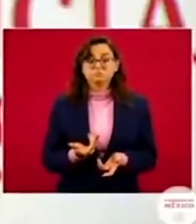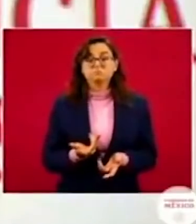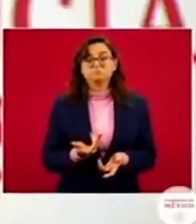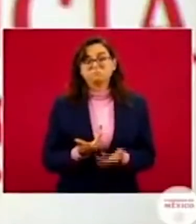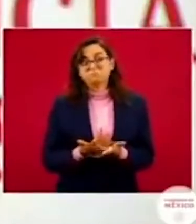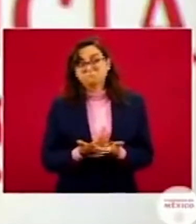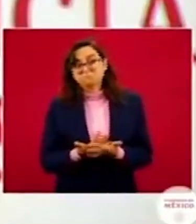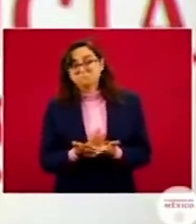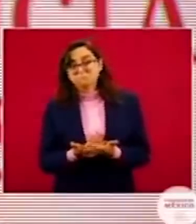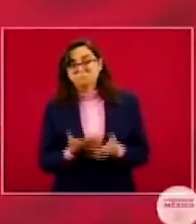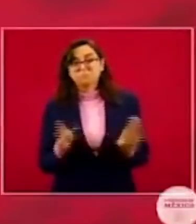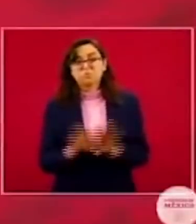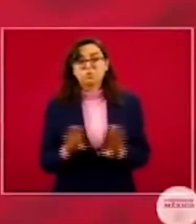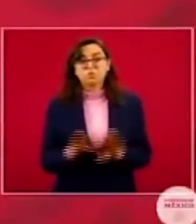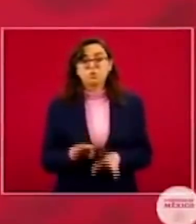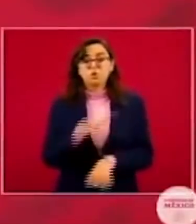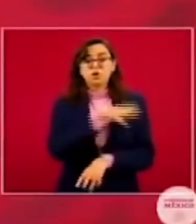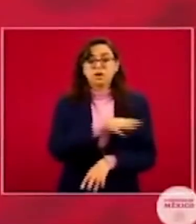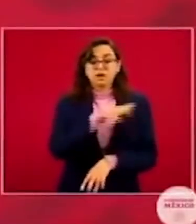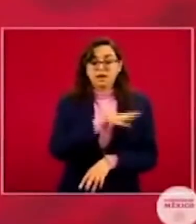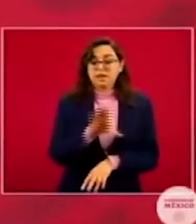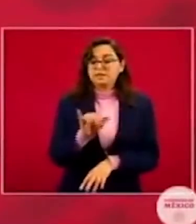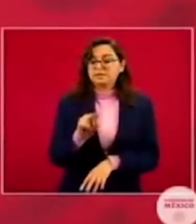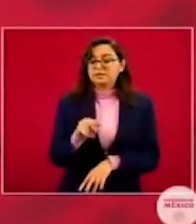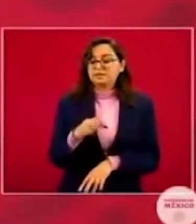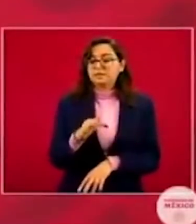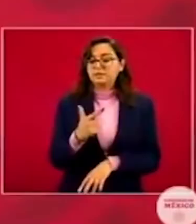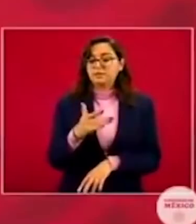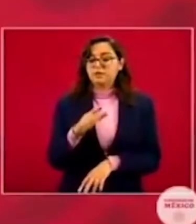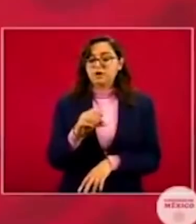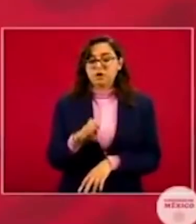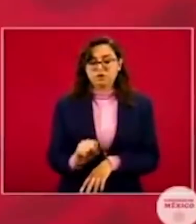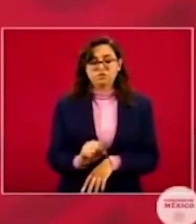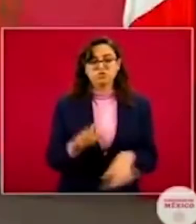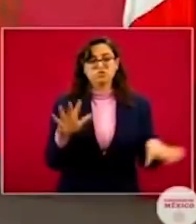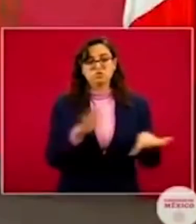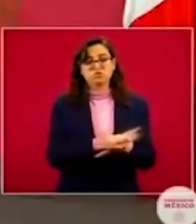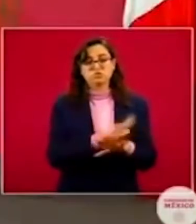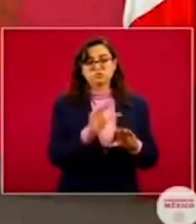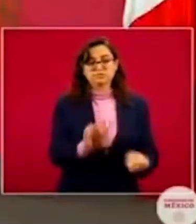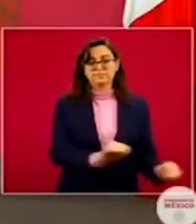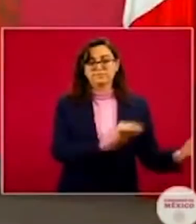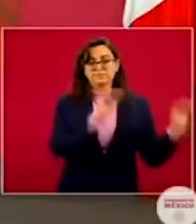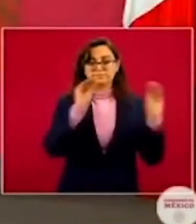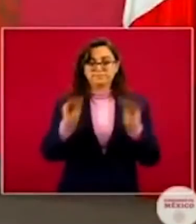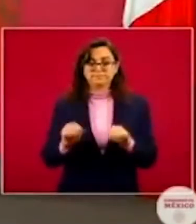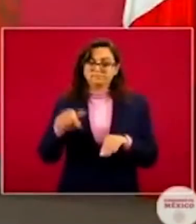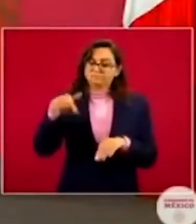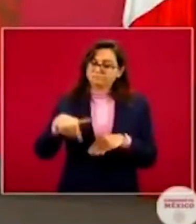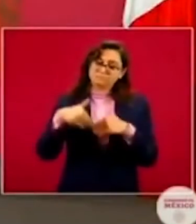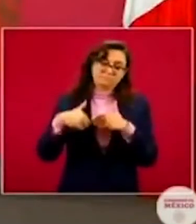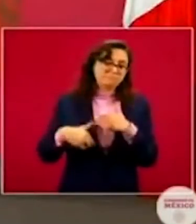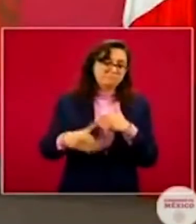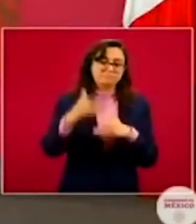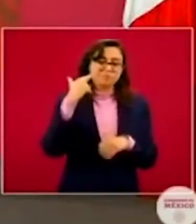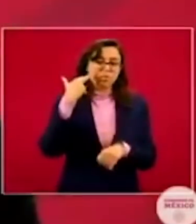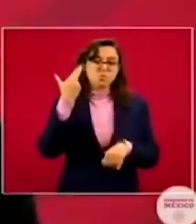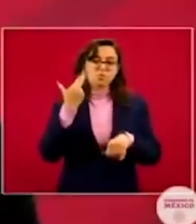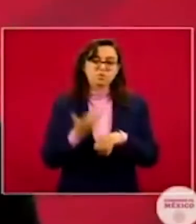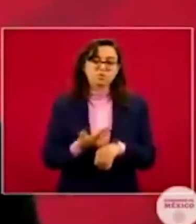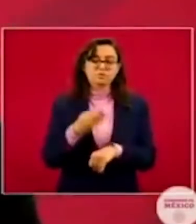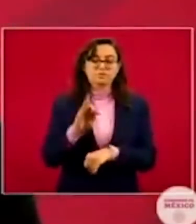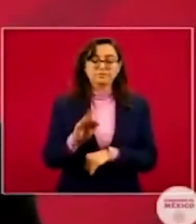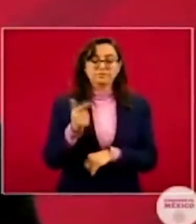para el traslado del general Cienfuegos a nuestro país, y desde luego ya estará a cargo de la Fiscalía General de la República